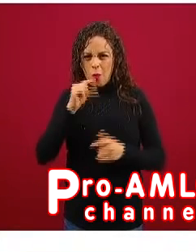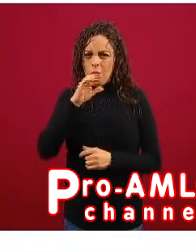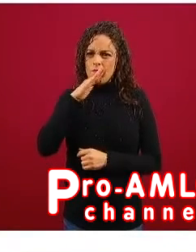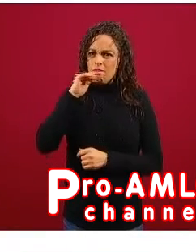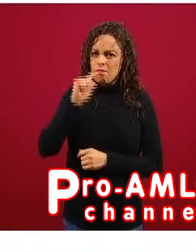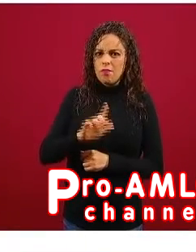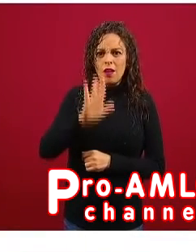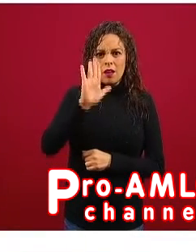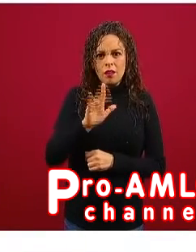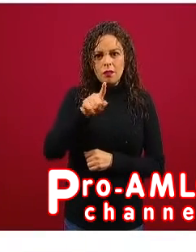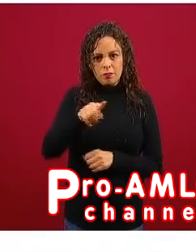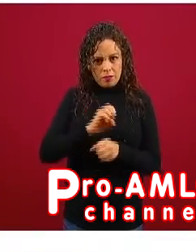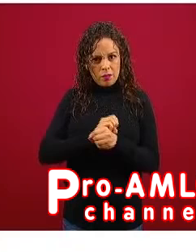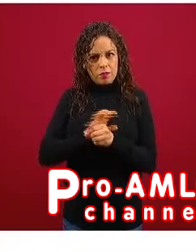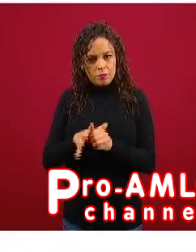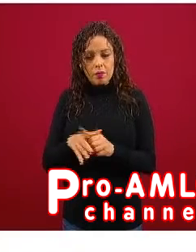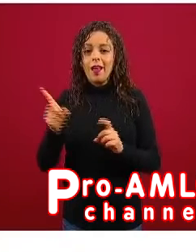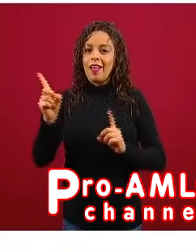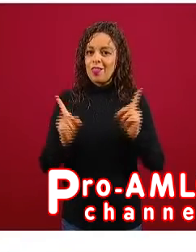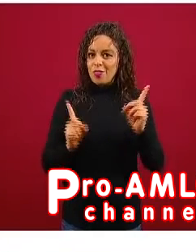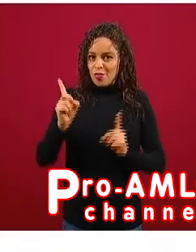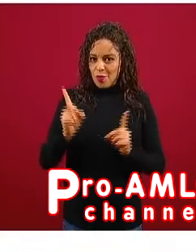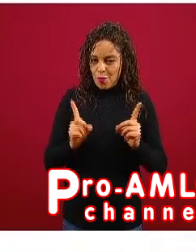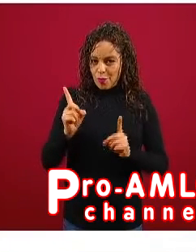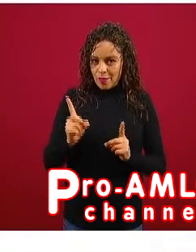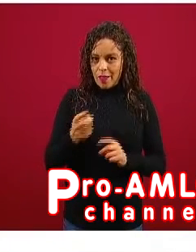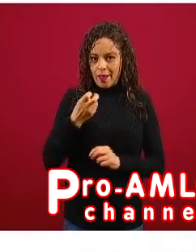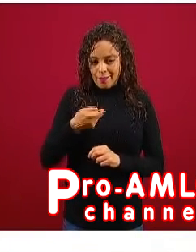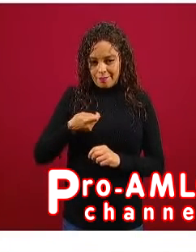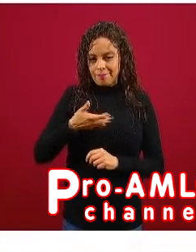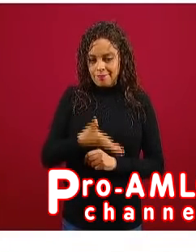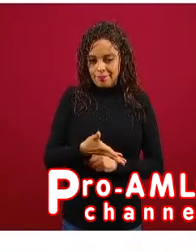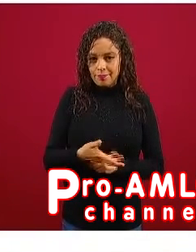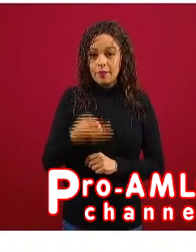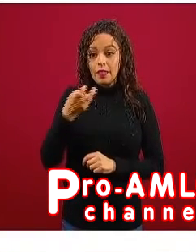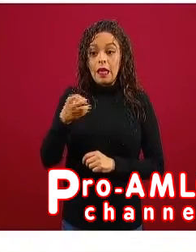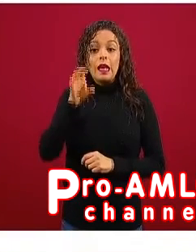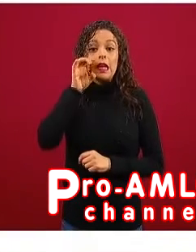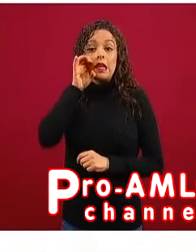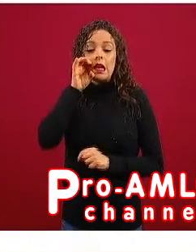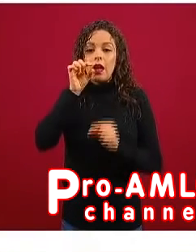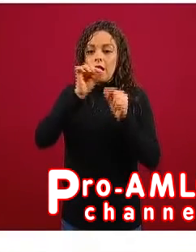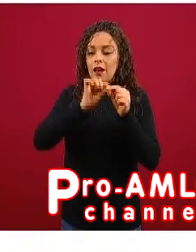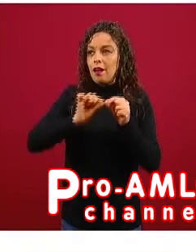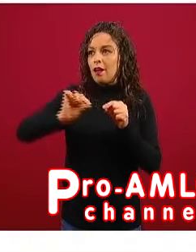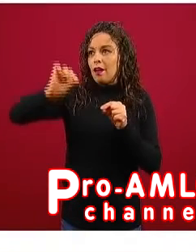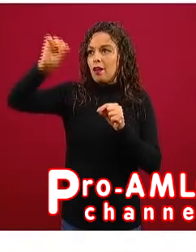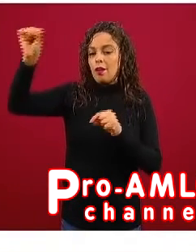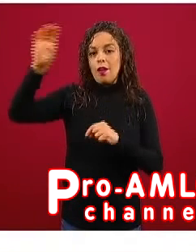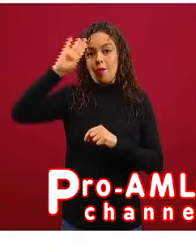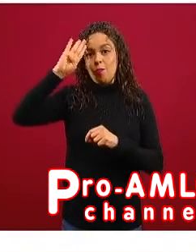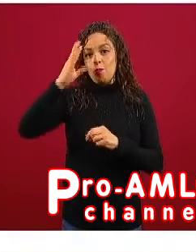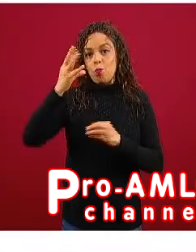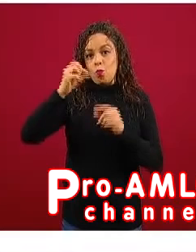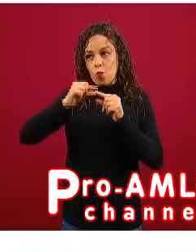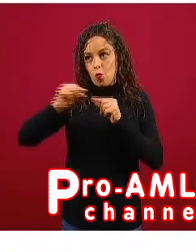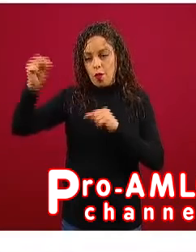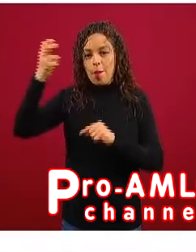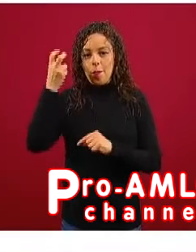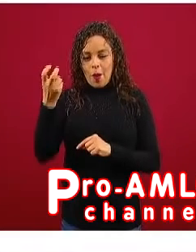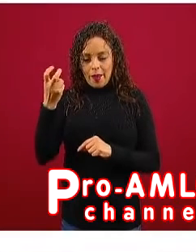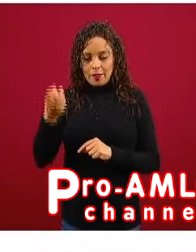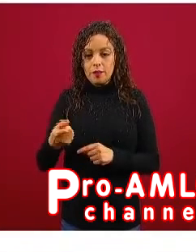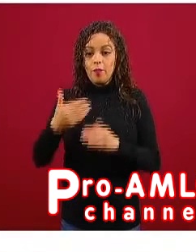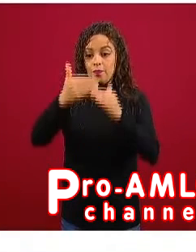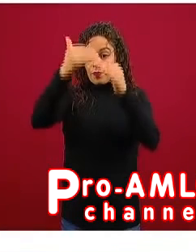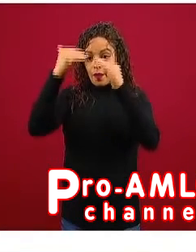y fueron clasificados como casos sospechosos. Por eso esta curva naranja es la mayor, la más alta. Luego viene la